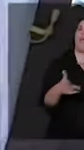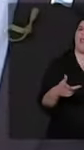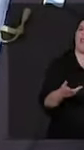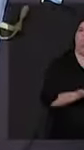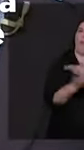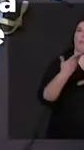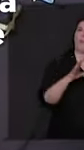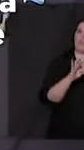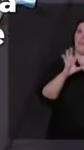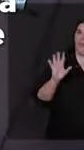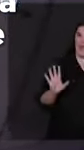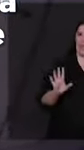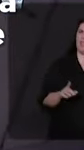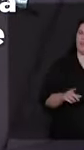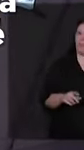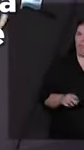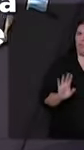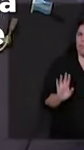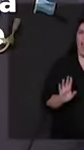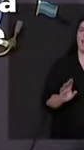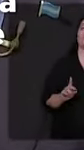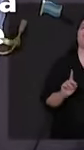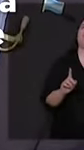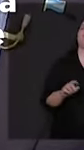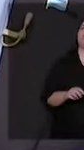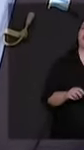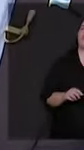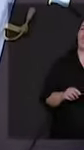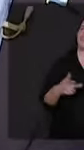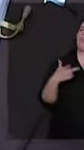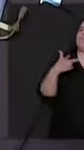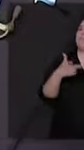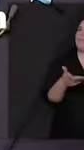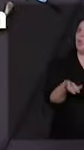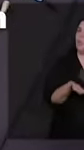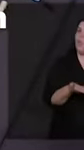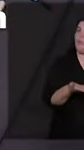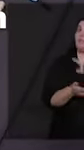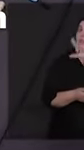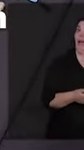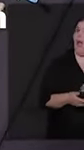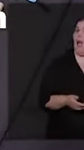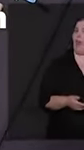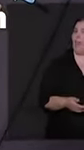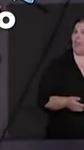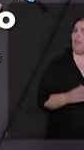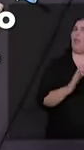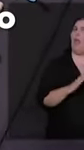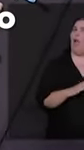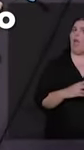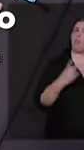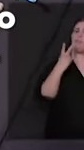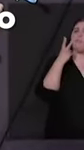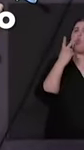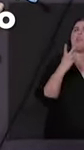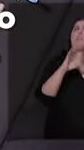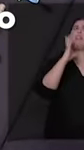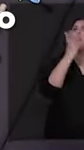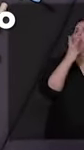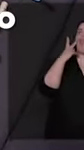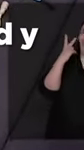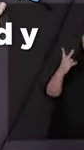democrática pero también la posibilidad de reafirmar algo que a la Argentina le ha valido un enorme reconocimiento